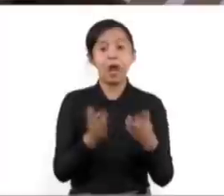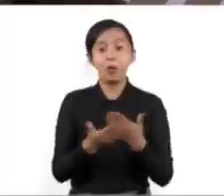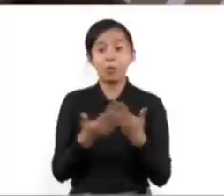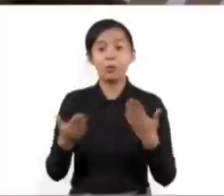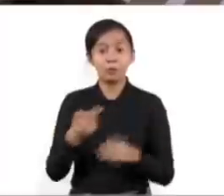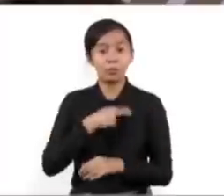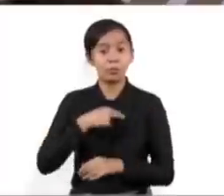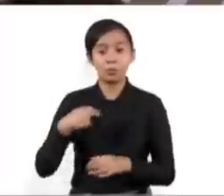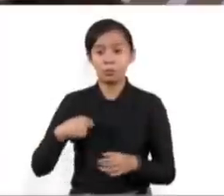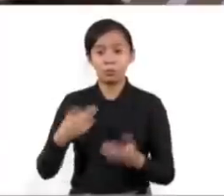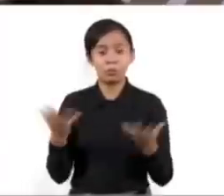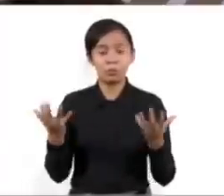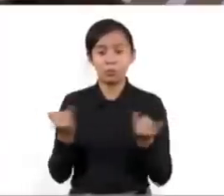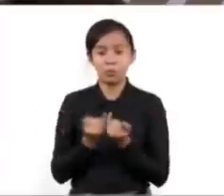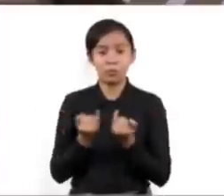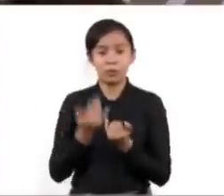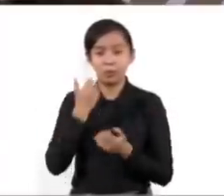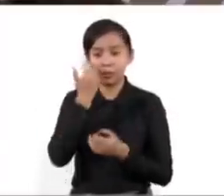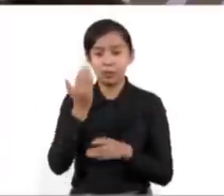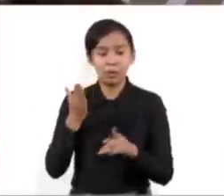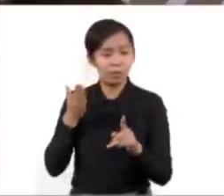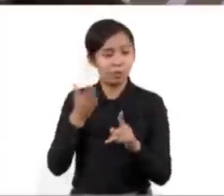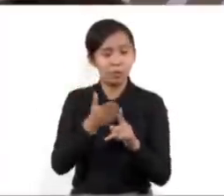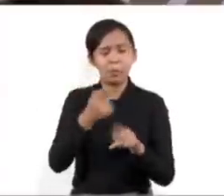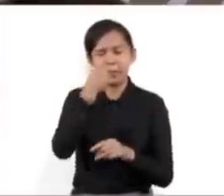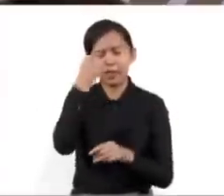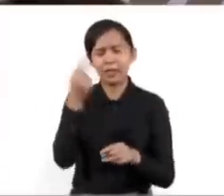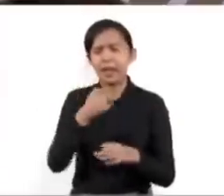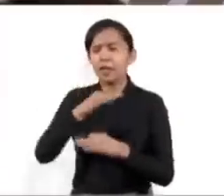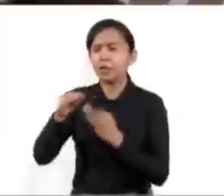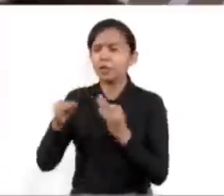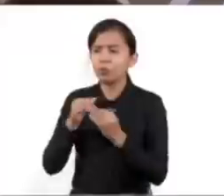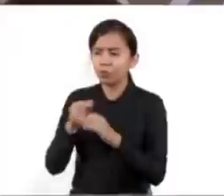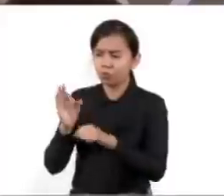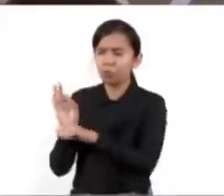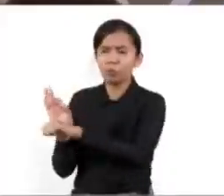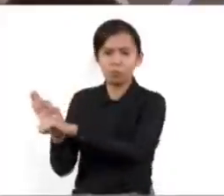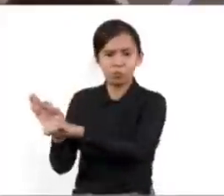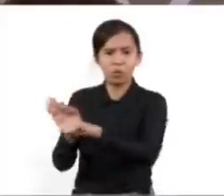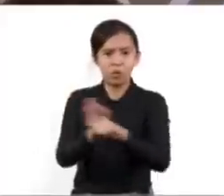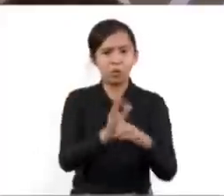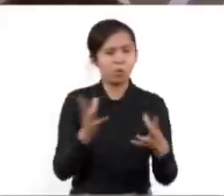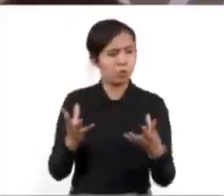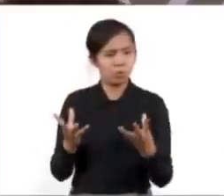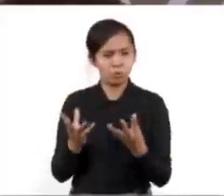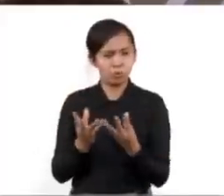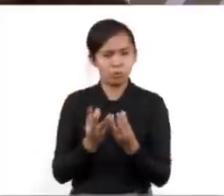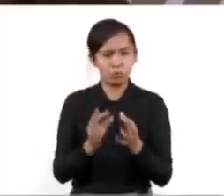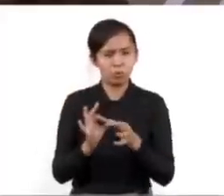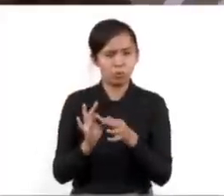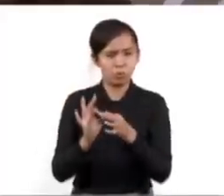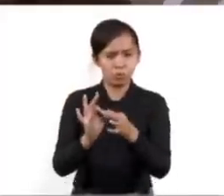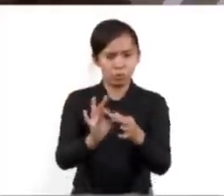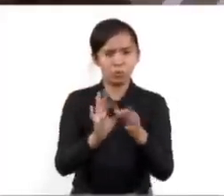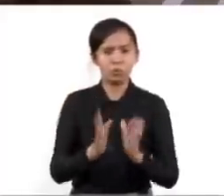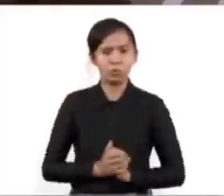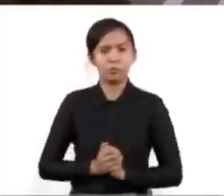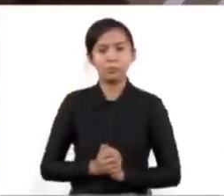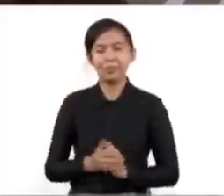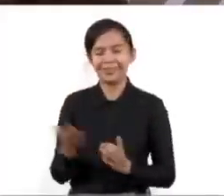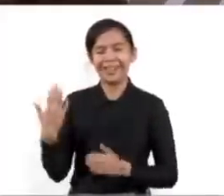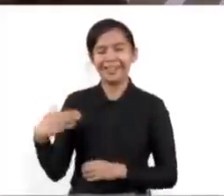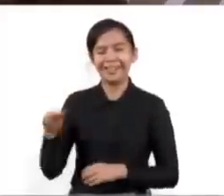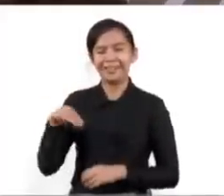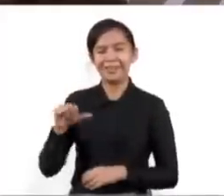abrir caminos para que nadie se quede atrás, caminos anchos para que todos vayamos caminando juntos. Y en este caso, como decía